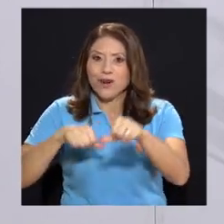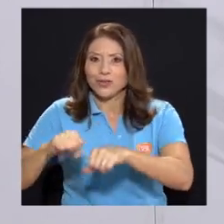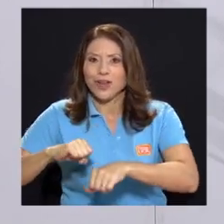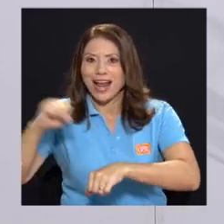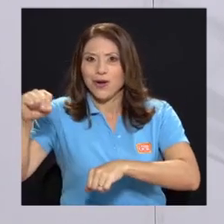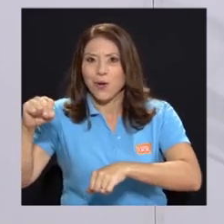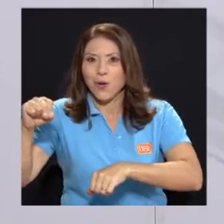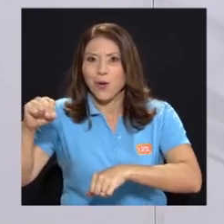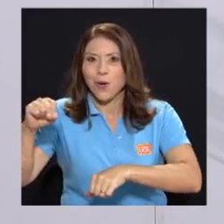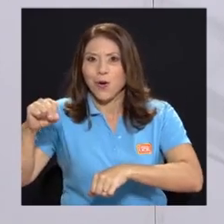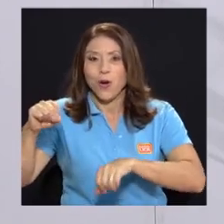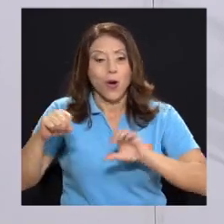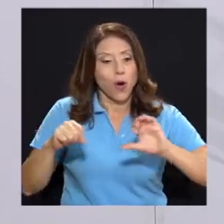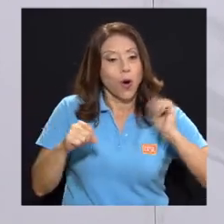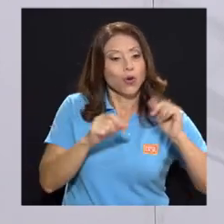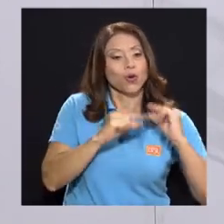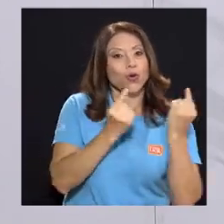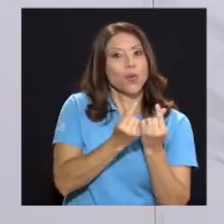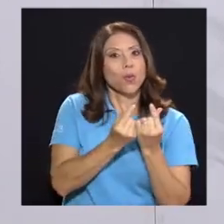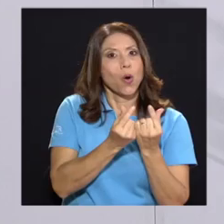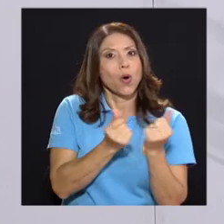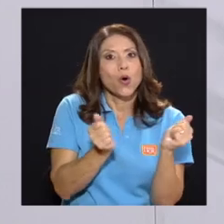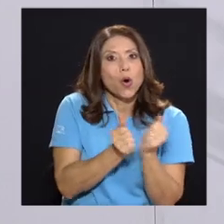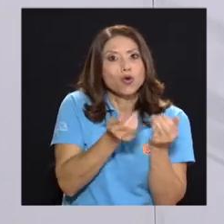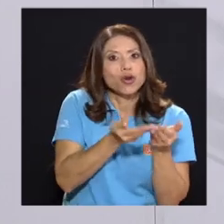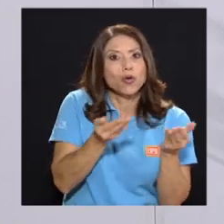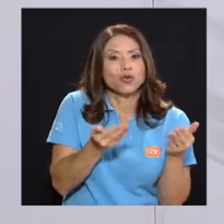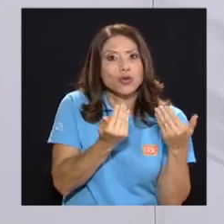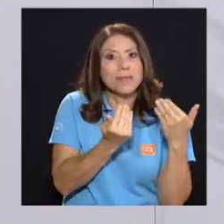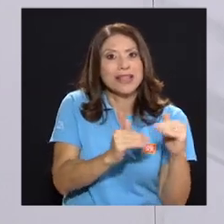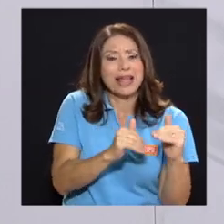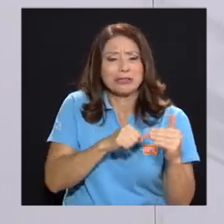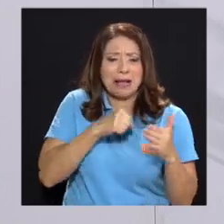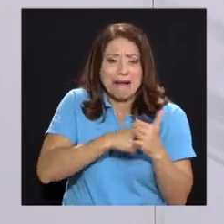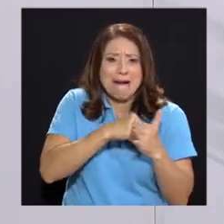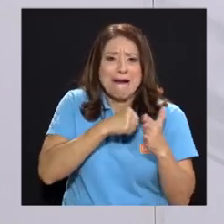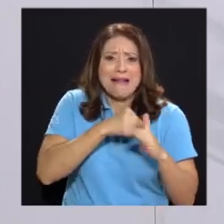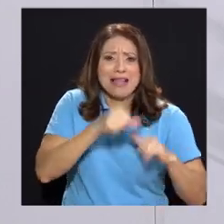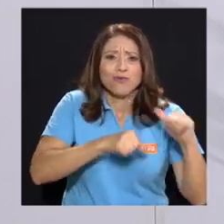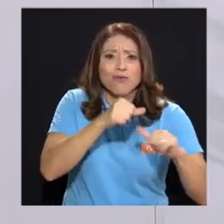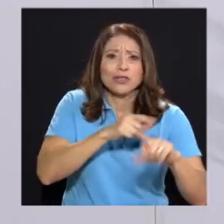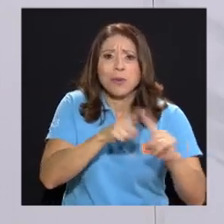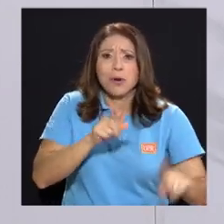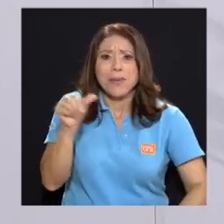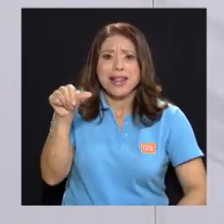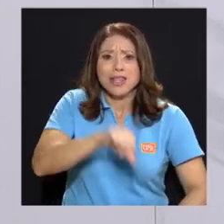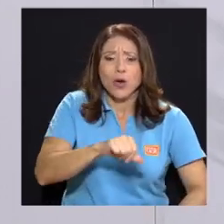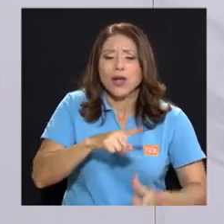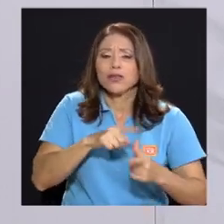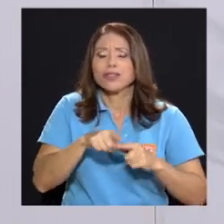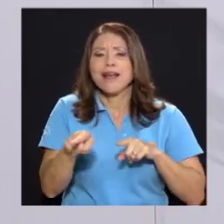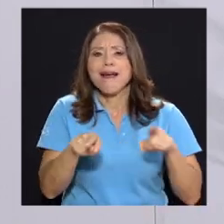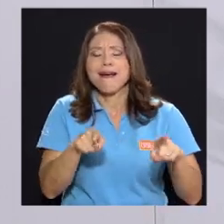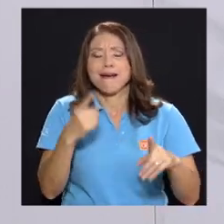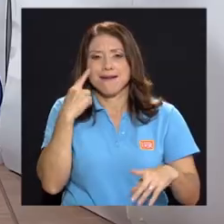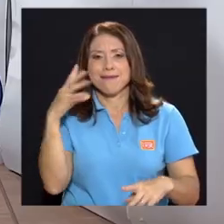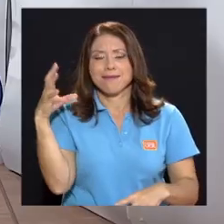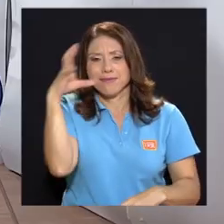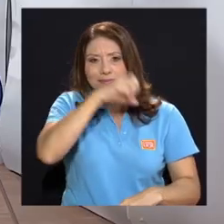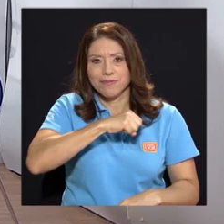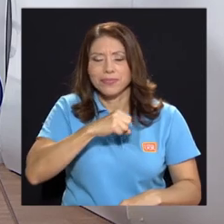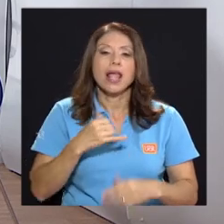con recursos mucho más limitados un gran esfuerzo y perdió eso siempre entonces encontramos es ahora en términos de los